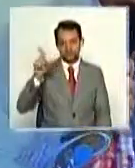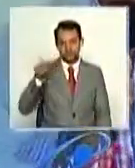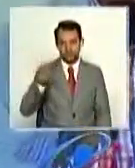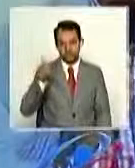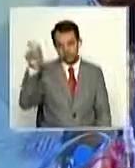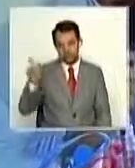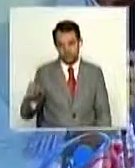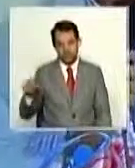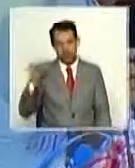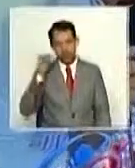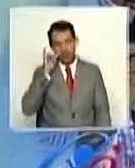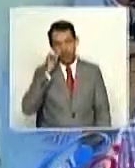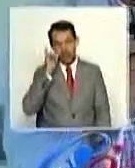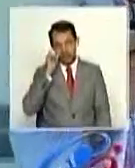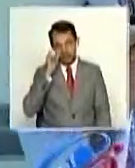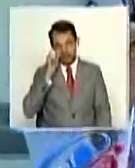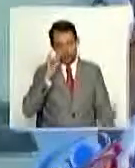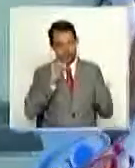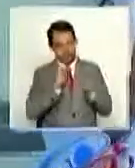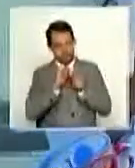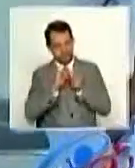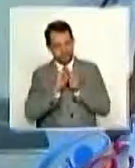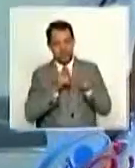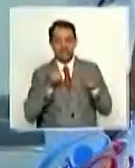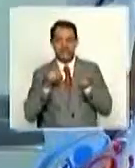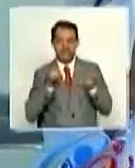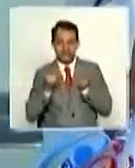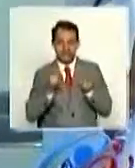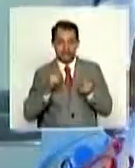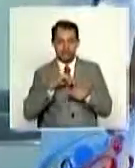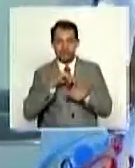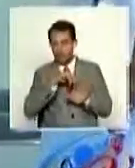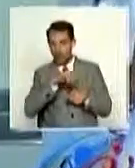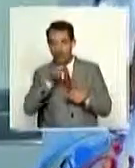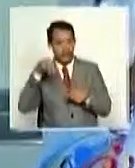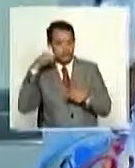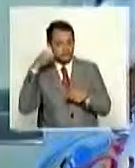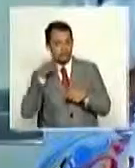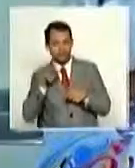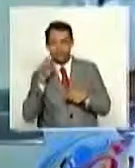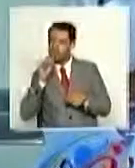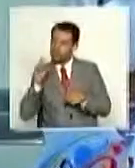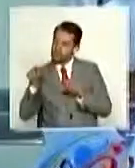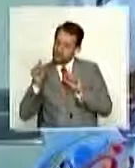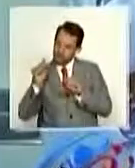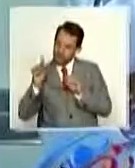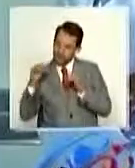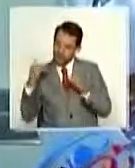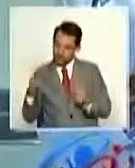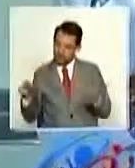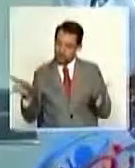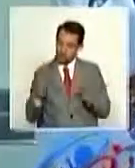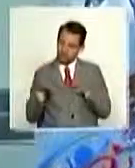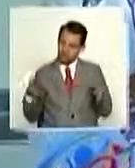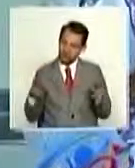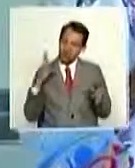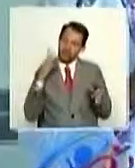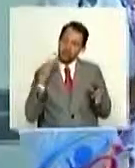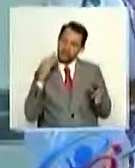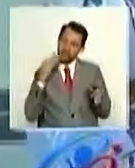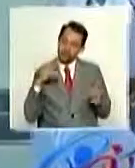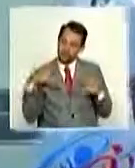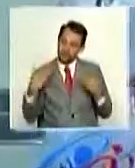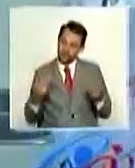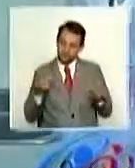detrás de cámaras ayudándonos a nosotros en todo este proceso. Él es odontólogo y yo sí quiero que usted, que tiene amplia experiencia